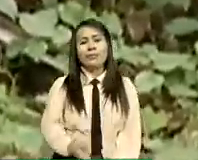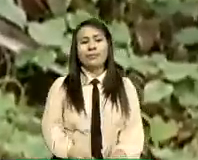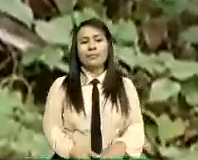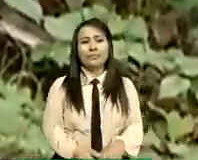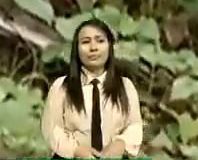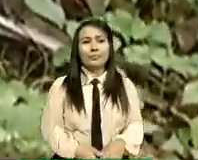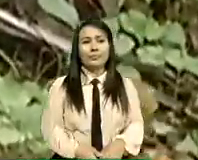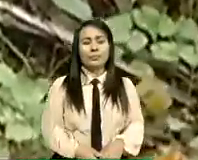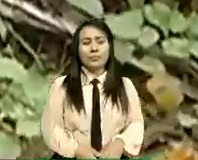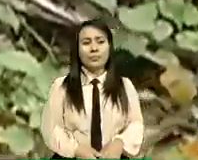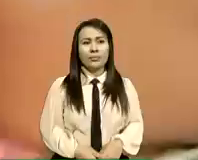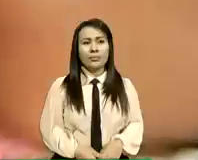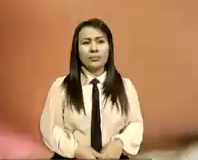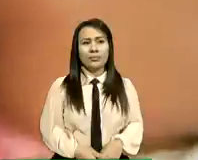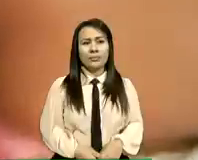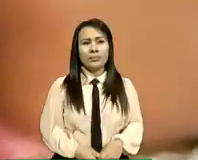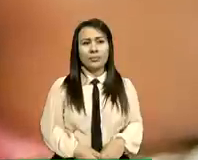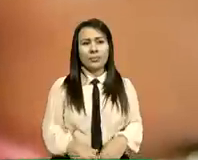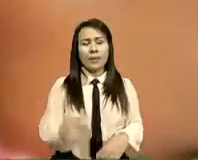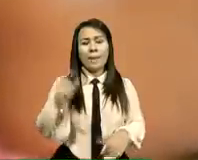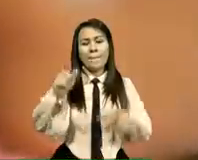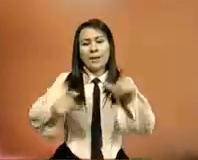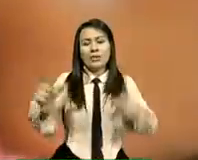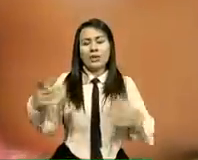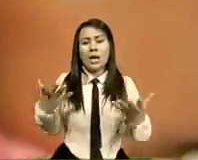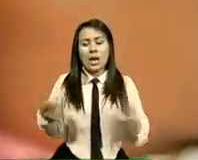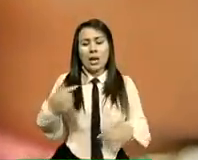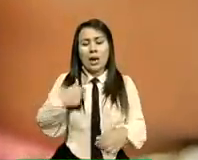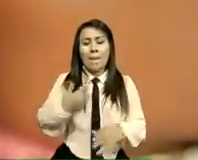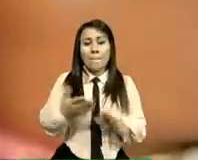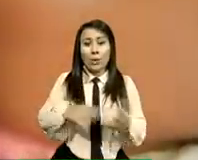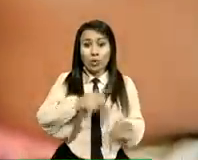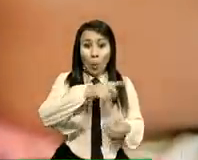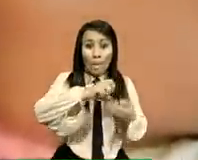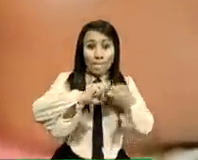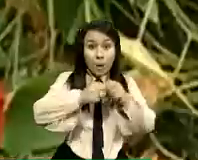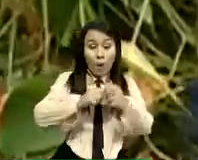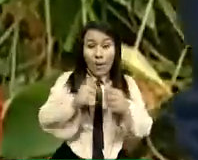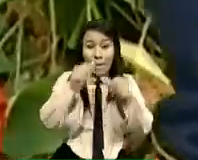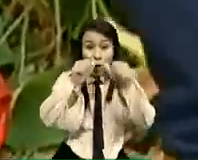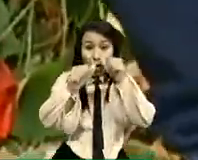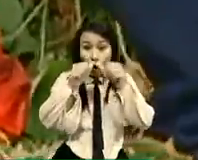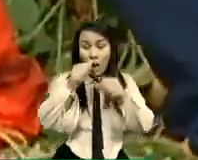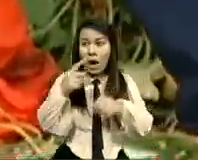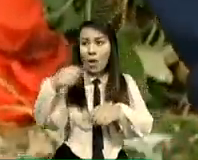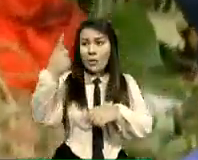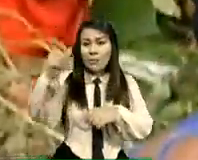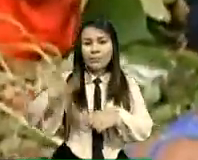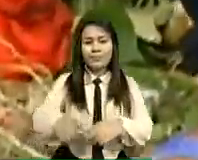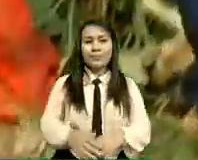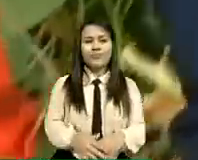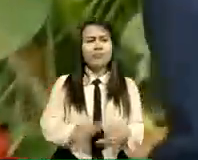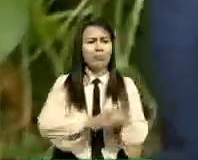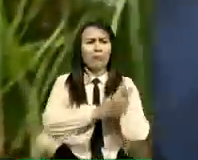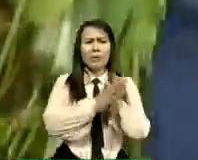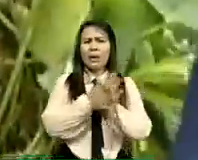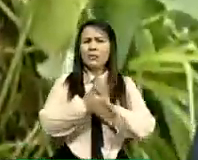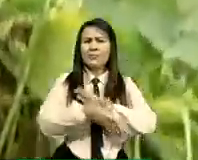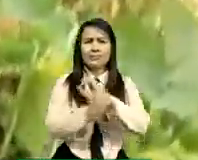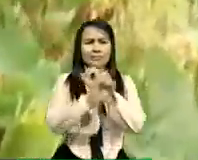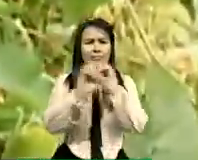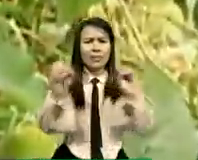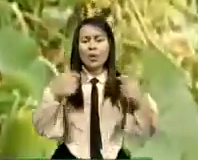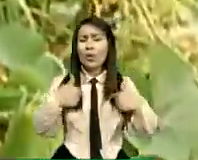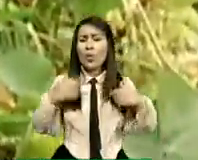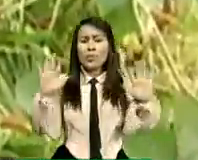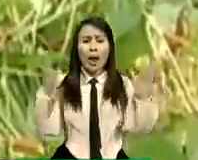matar? ¿Cómo? Si no querían... ¿Tenían problemas con alguien por el consumo de drogas? Nadie. Yo, peor aquí,